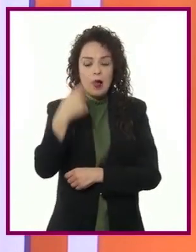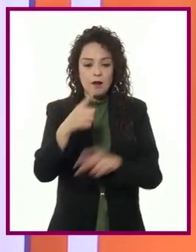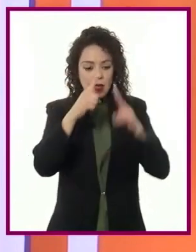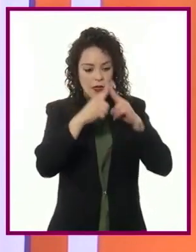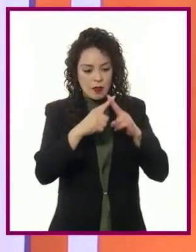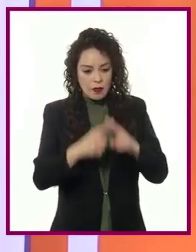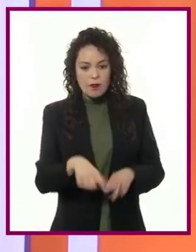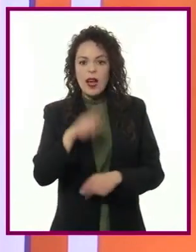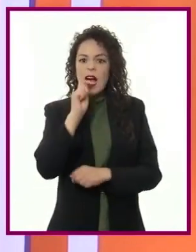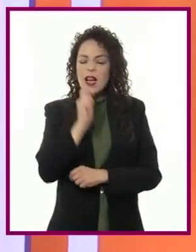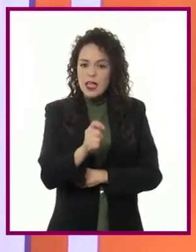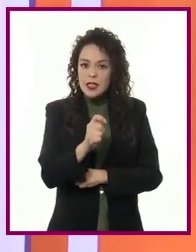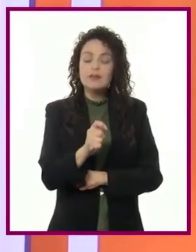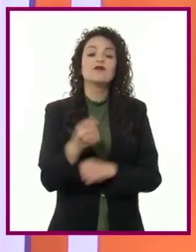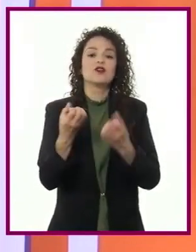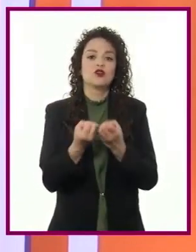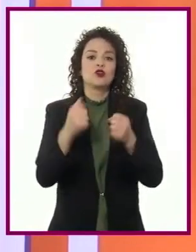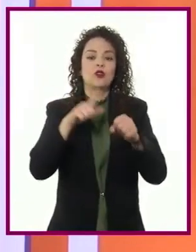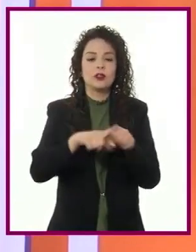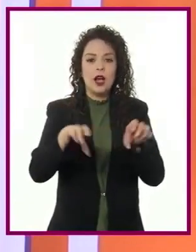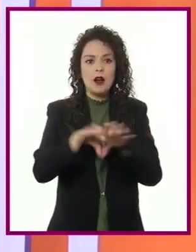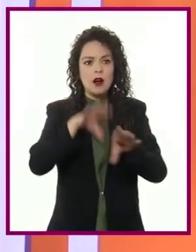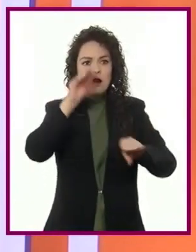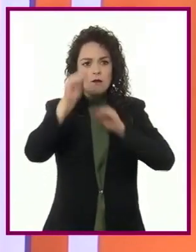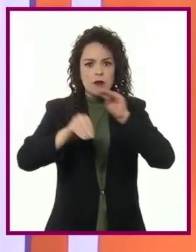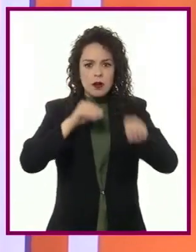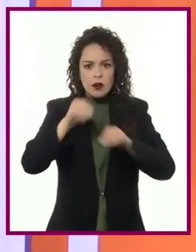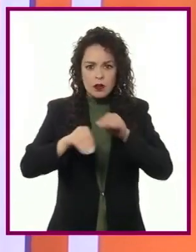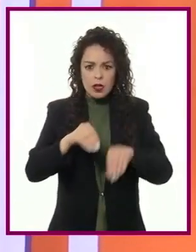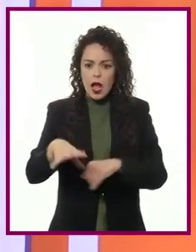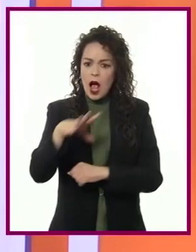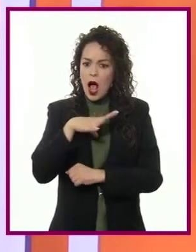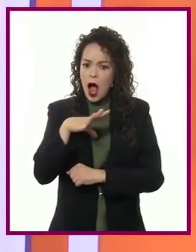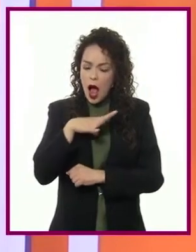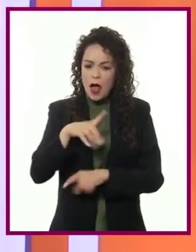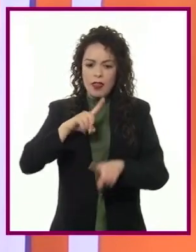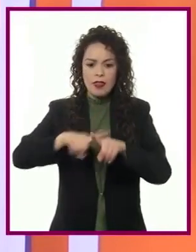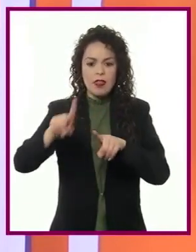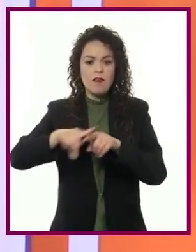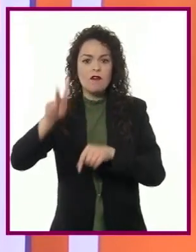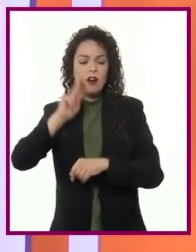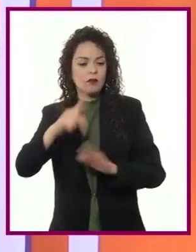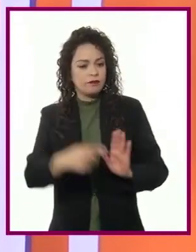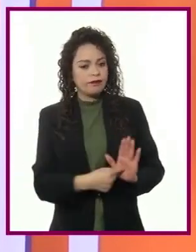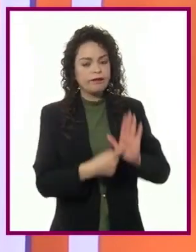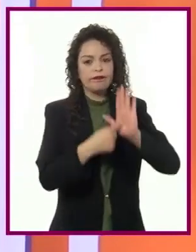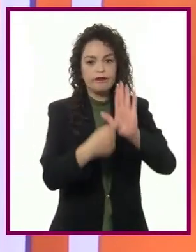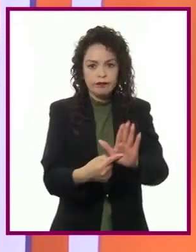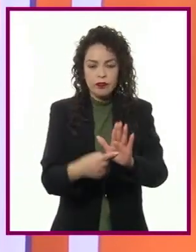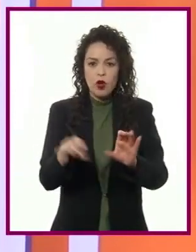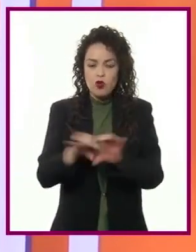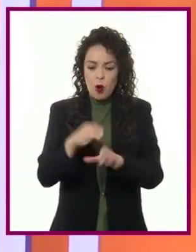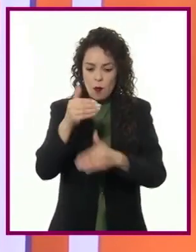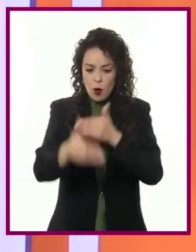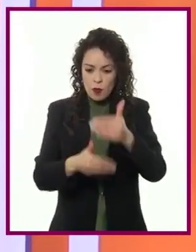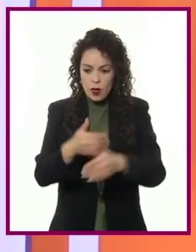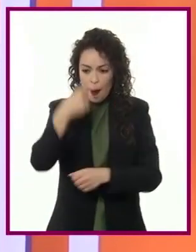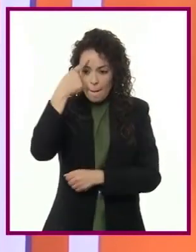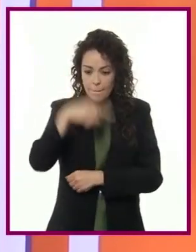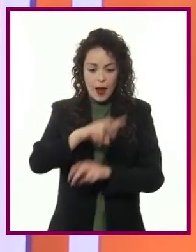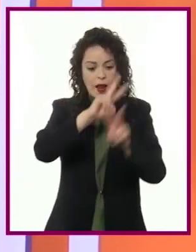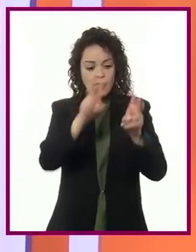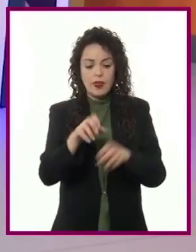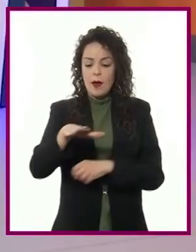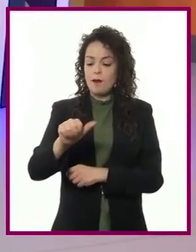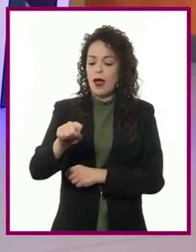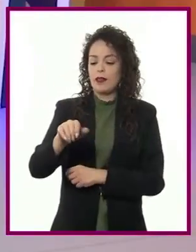matemáticas como una construcción social en donde se formulan y argumentan hechos y procedimientos matemáticos.